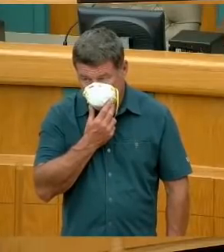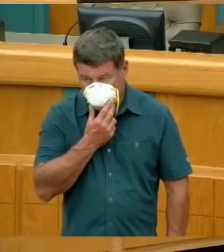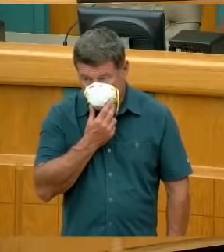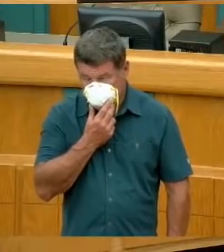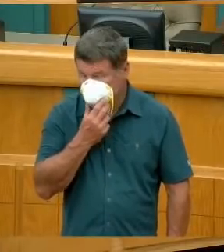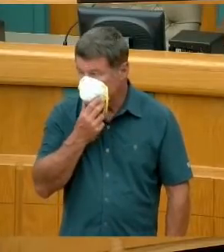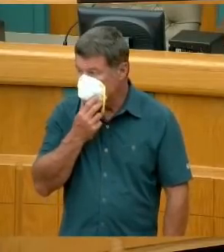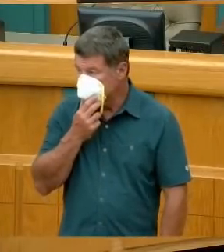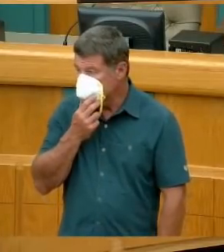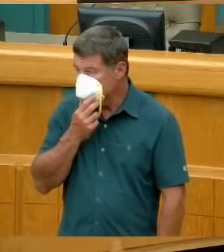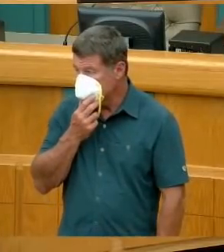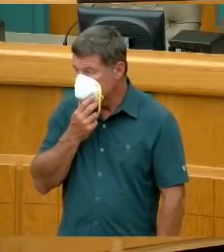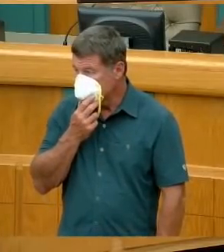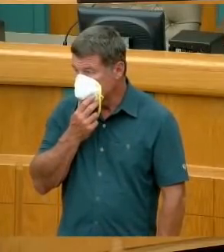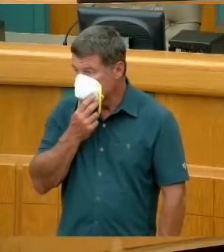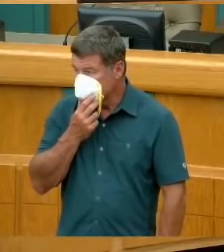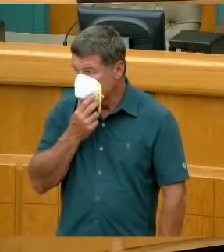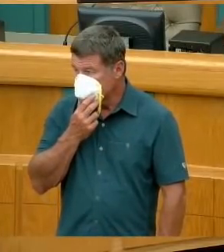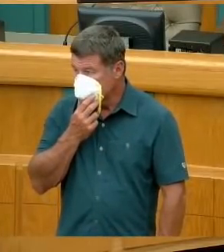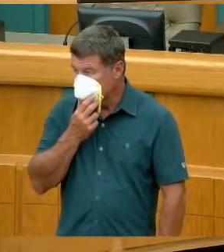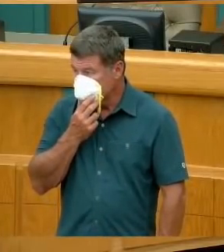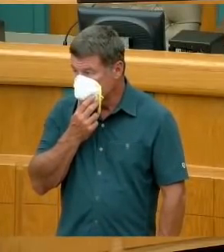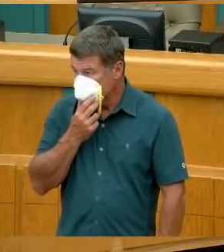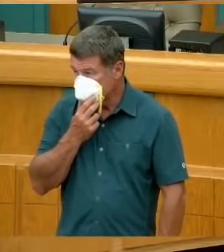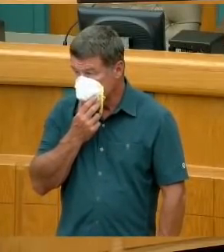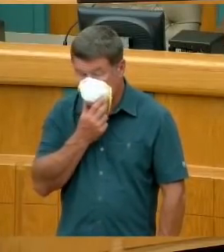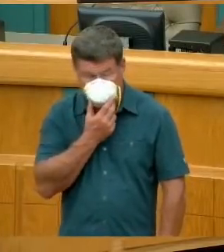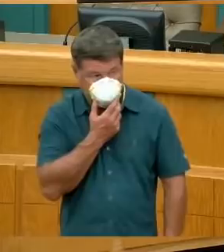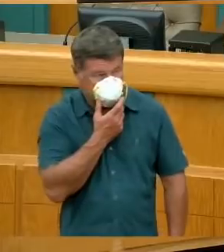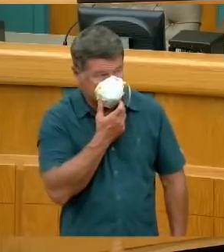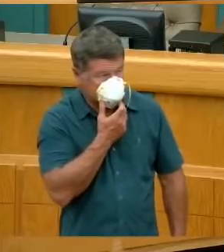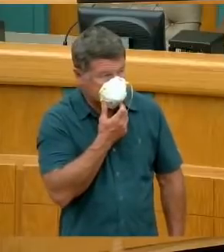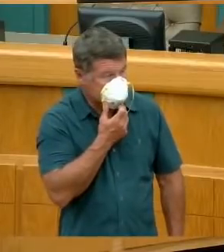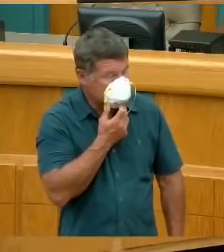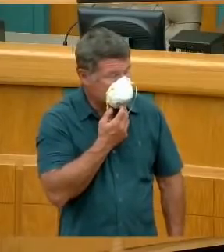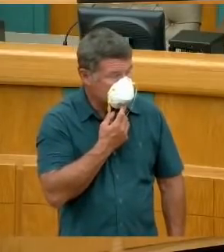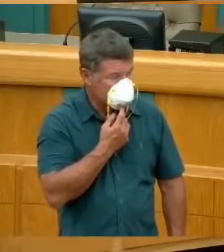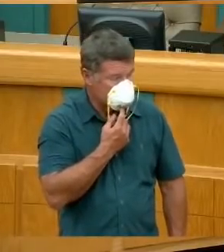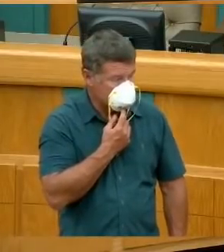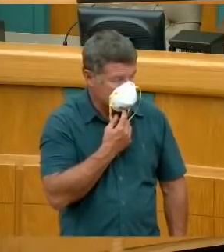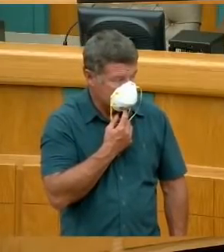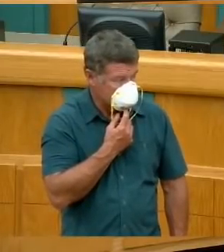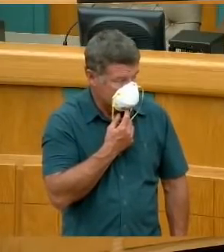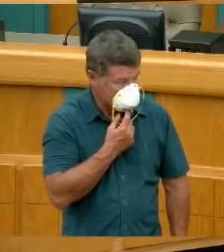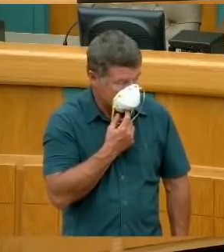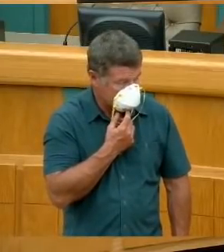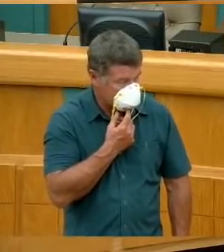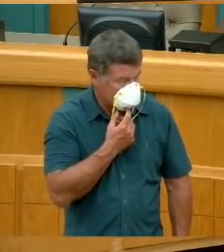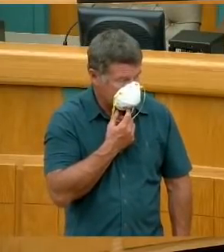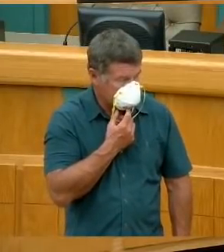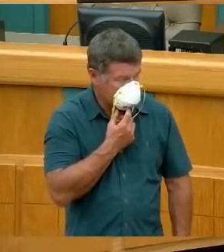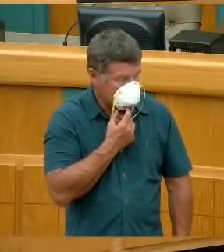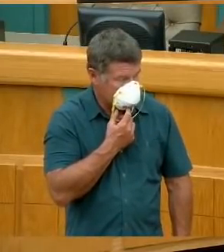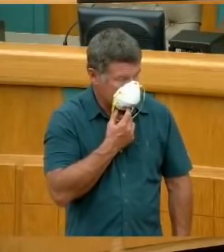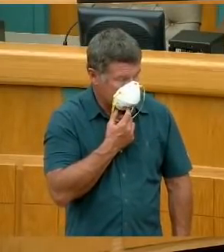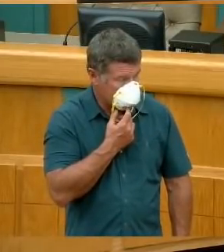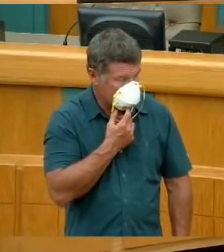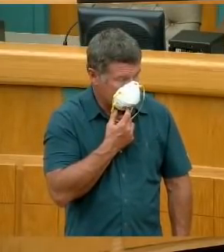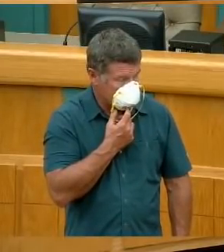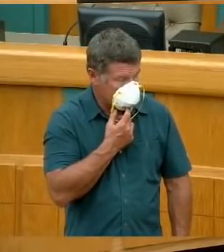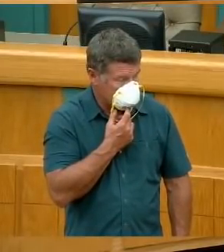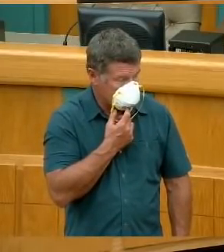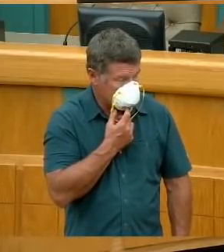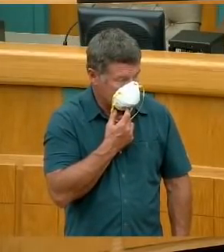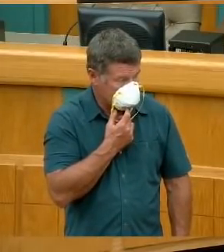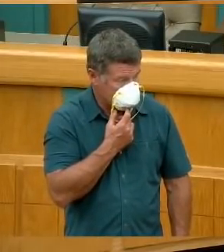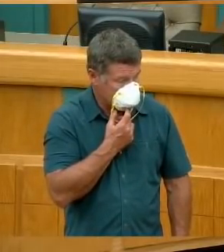El condado de Nueces continúa teniendo el mayor número de casos diarios positivos per cápita en el estado y es el segundo en cuanto a fallecimientos, pero